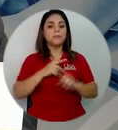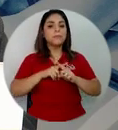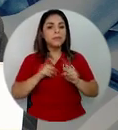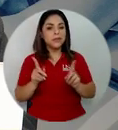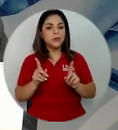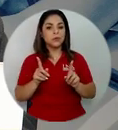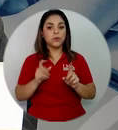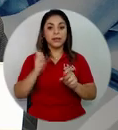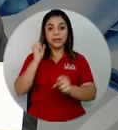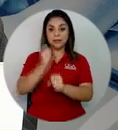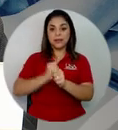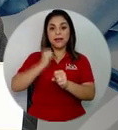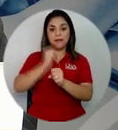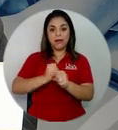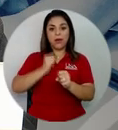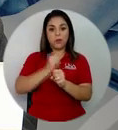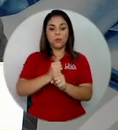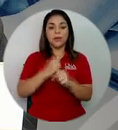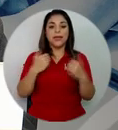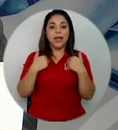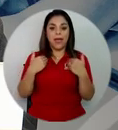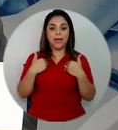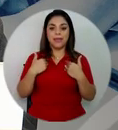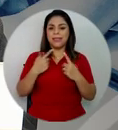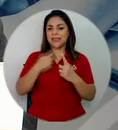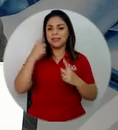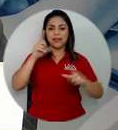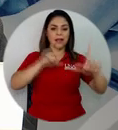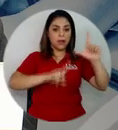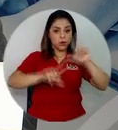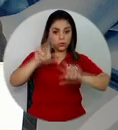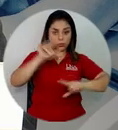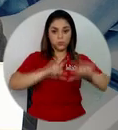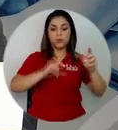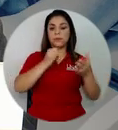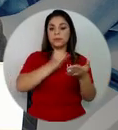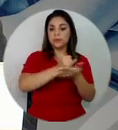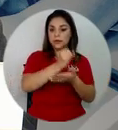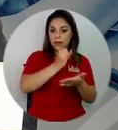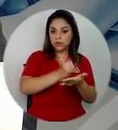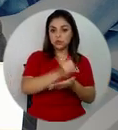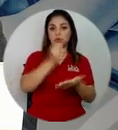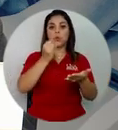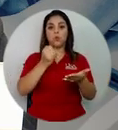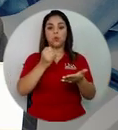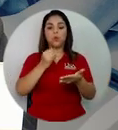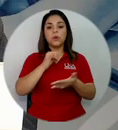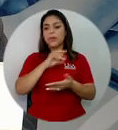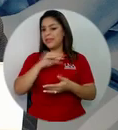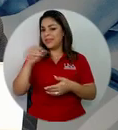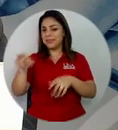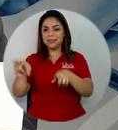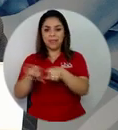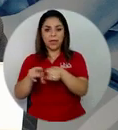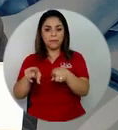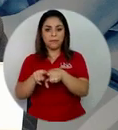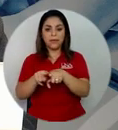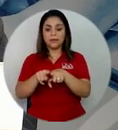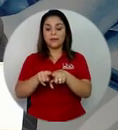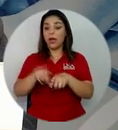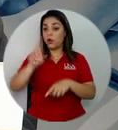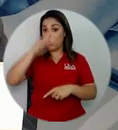Pero es el trabajo que se hace desde nuestros laboratorios de investigación e